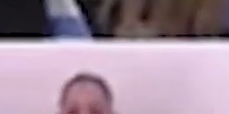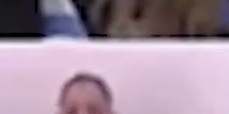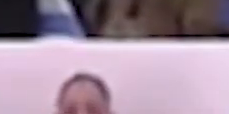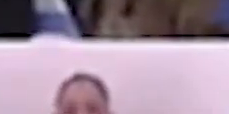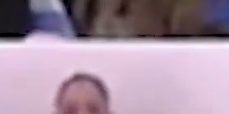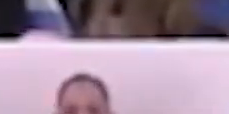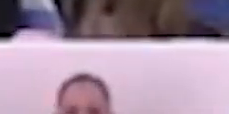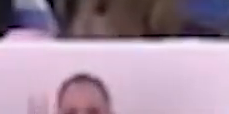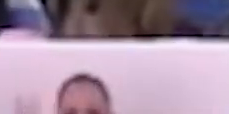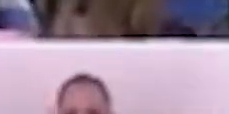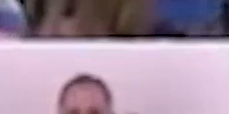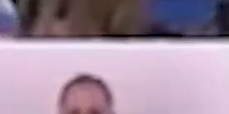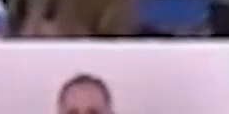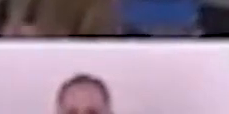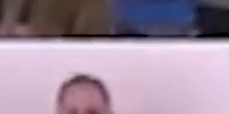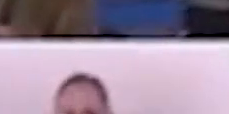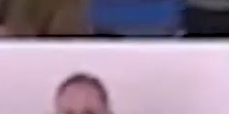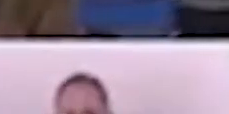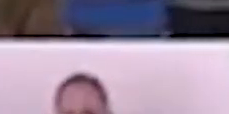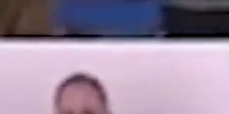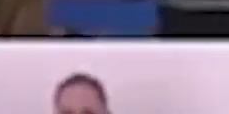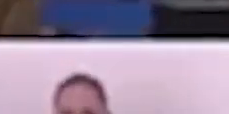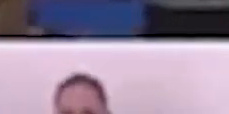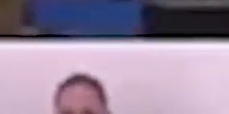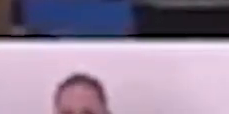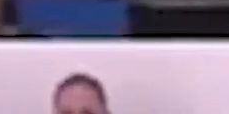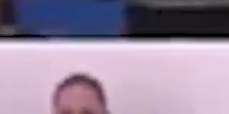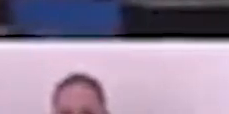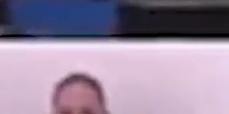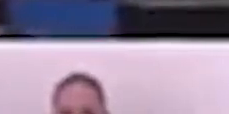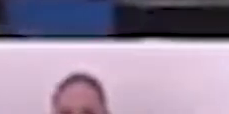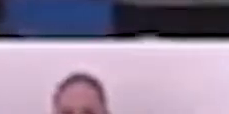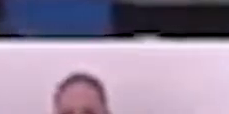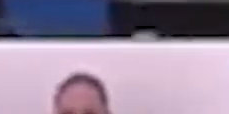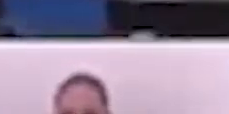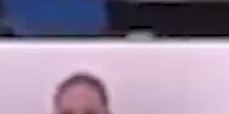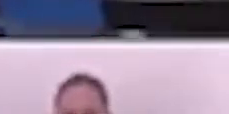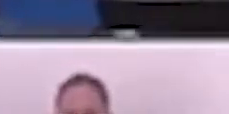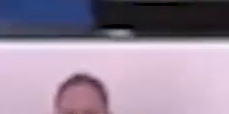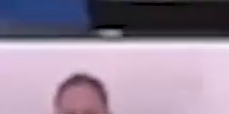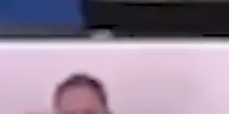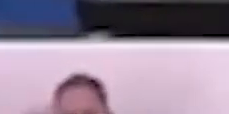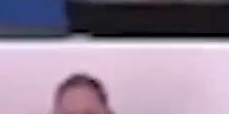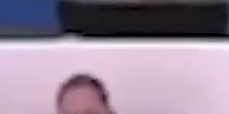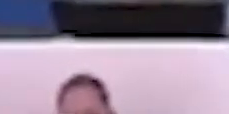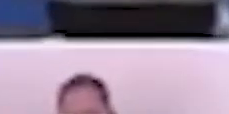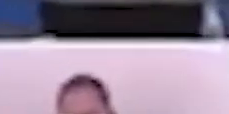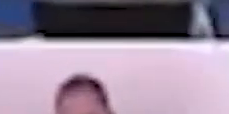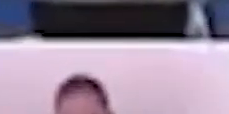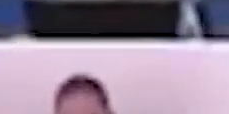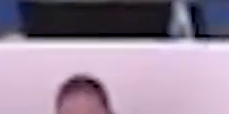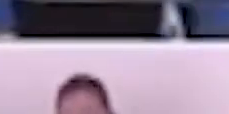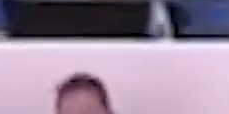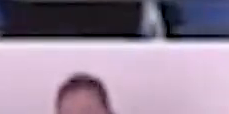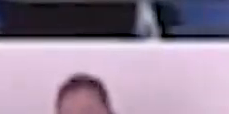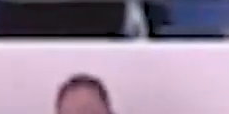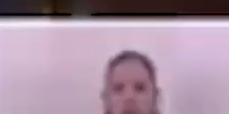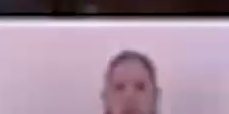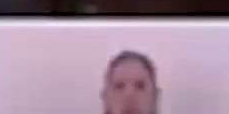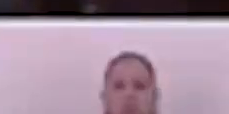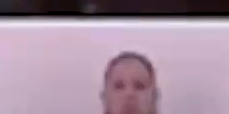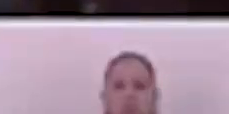parlamentarios habrían sido contratados ni En qué periodo fueron entrevistados para ser contratados mientras que la diputada Claudia Ortiz Consideró